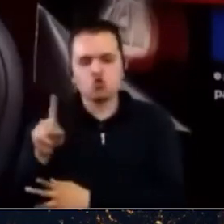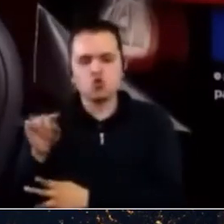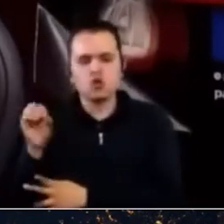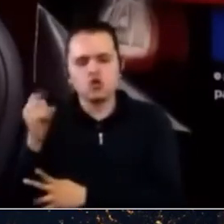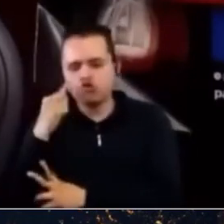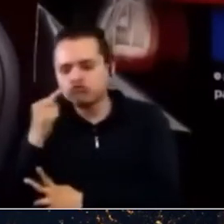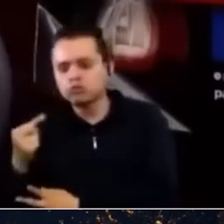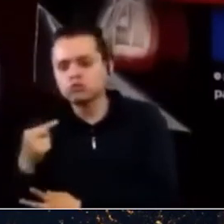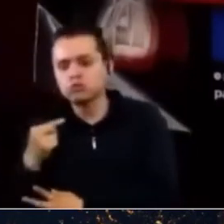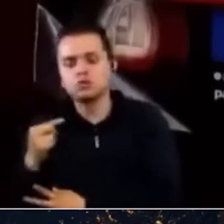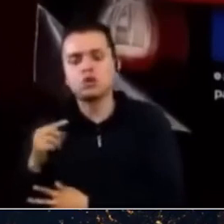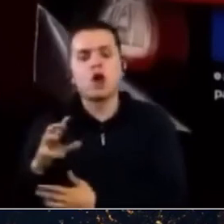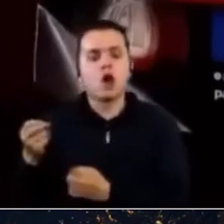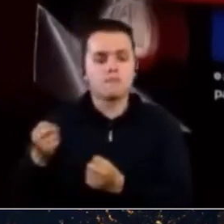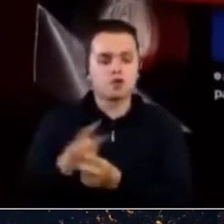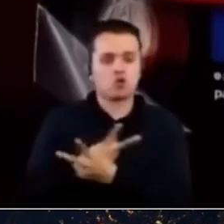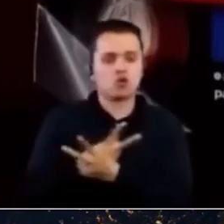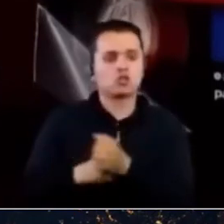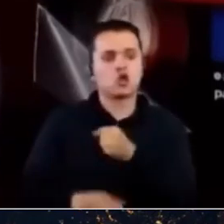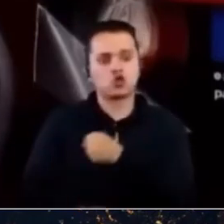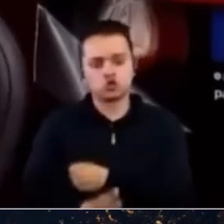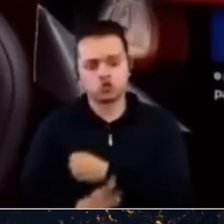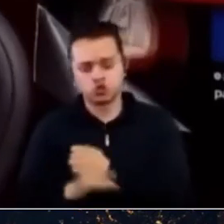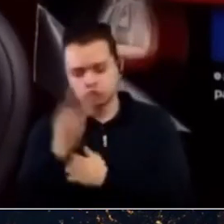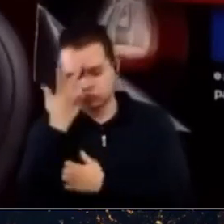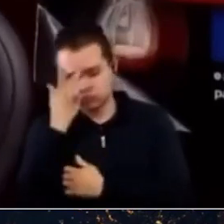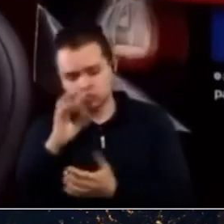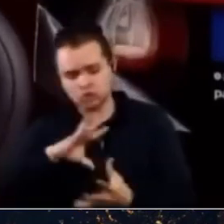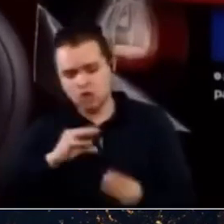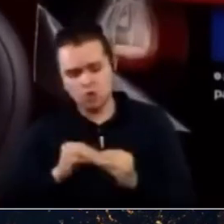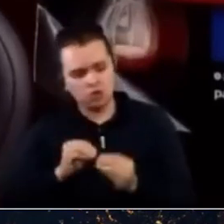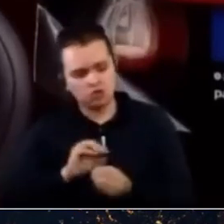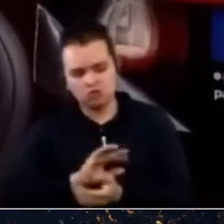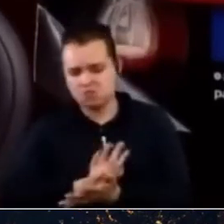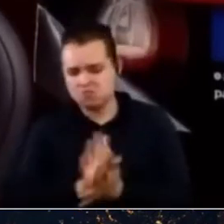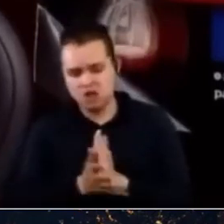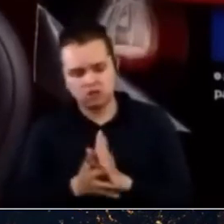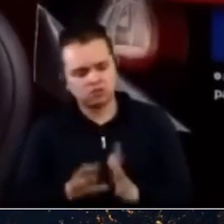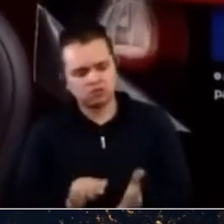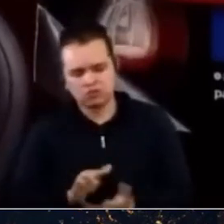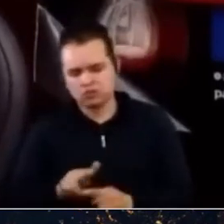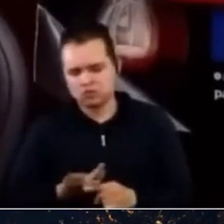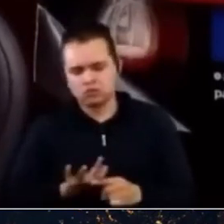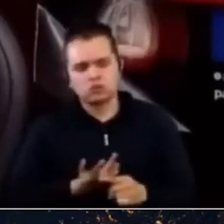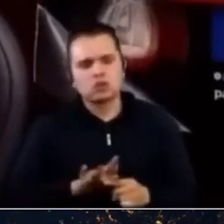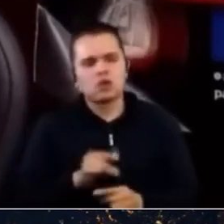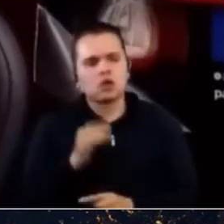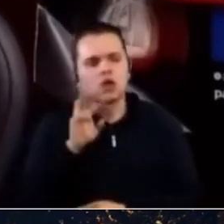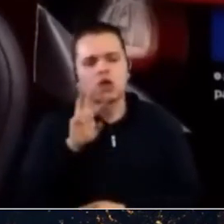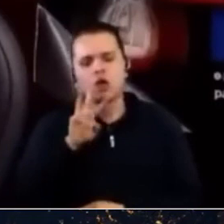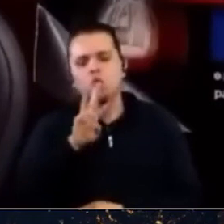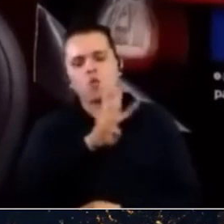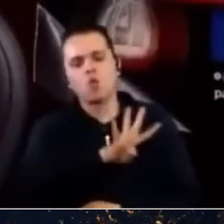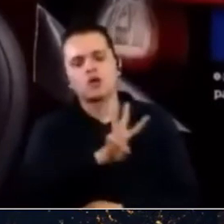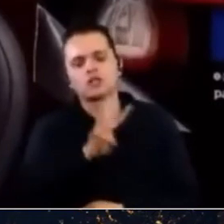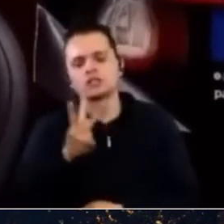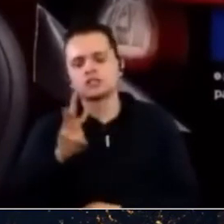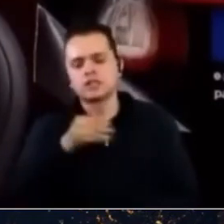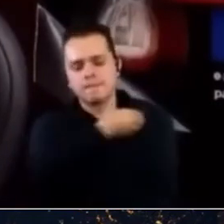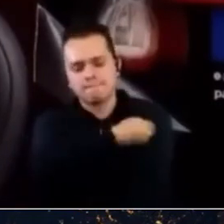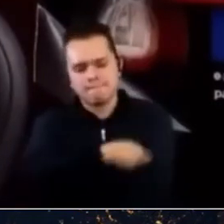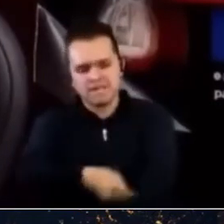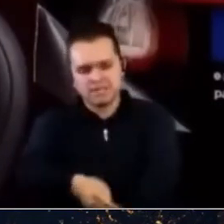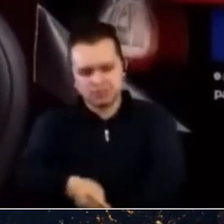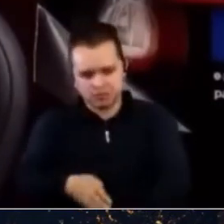a decir que es que la violencia sigue porque no se ha implementado el Acuerdo de Paz. Ministro, van 43 billones de pesos